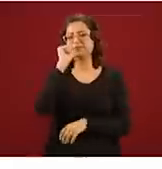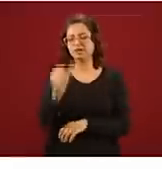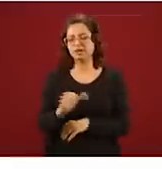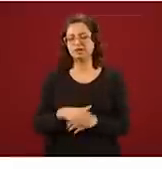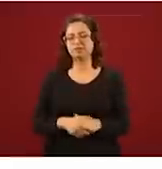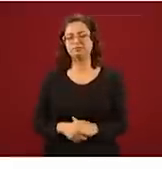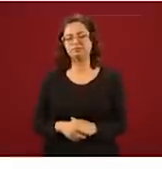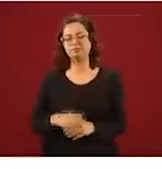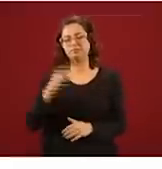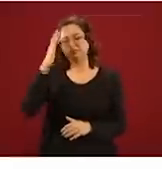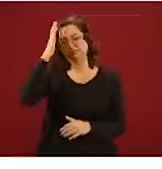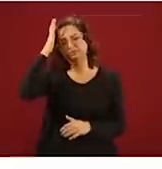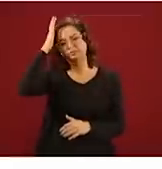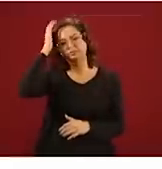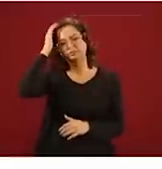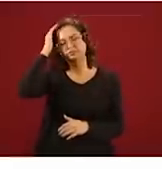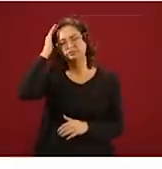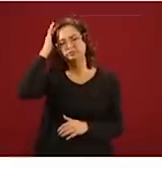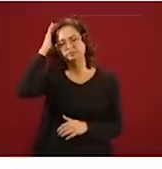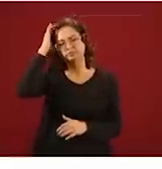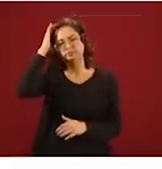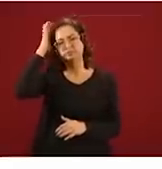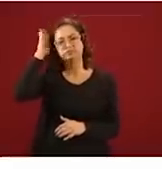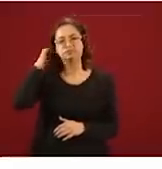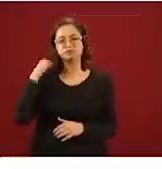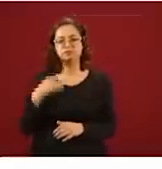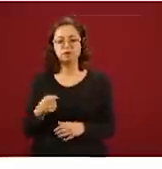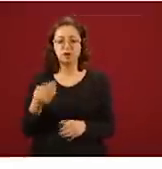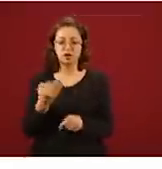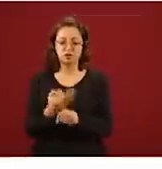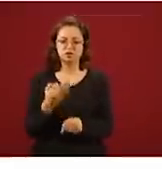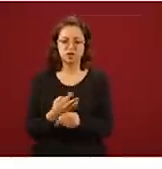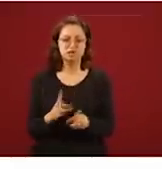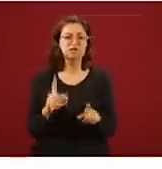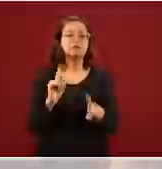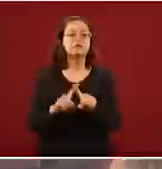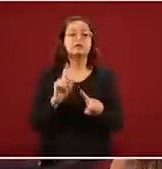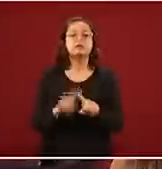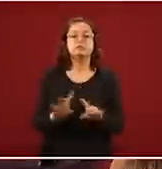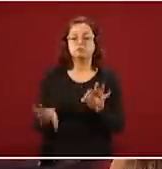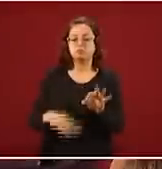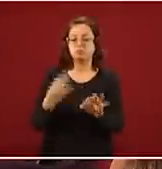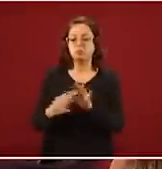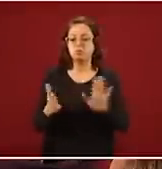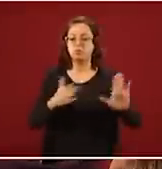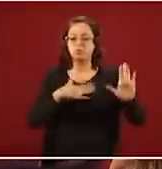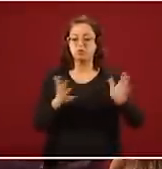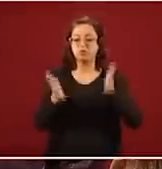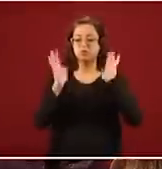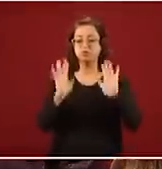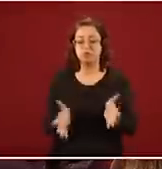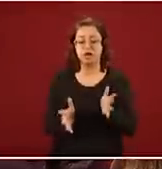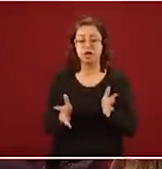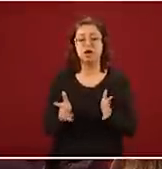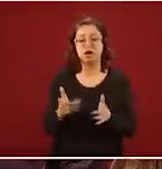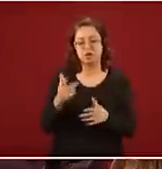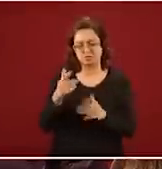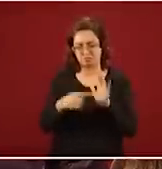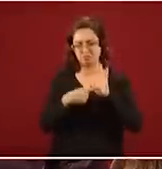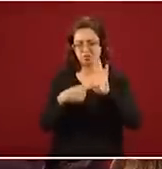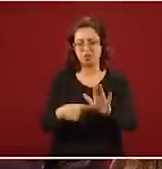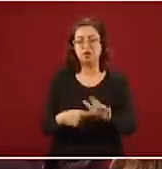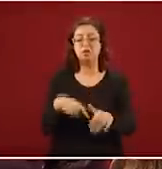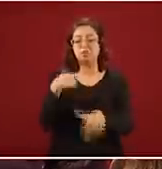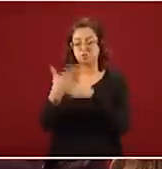ya han cumplido con este compromiso. Tienen 2 semanas para formalizar estos